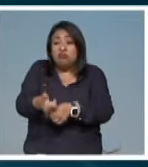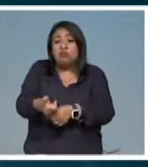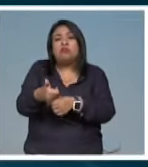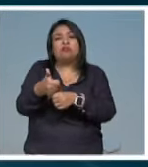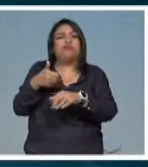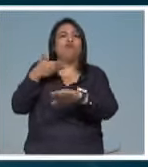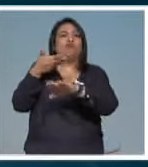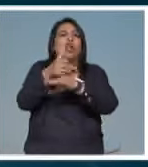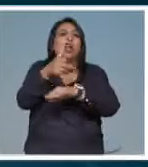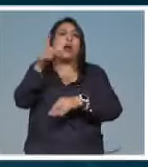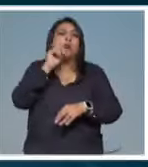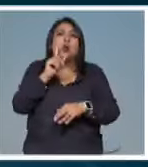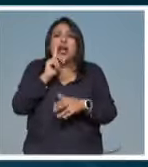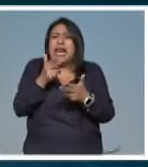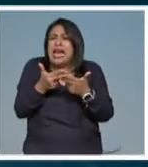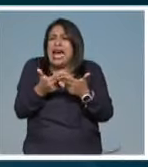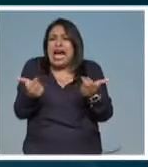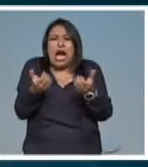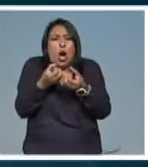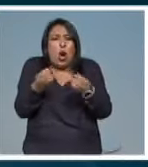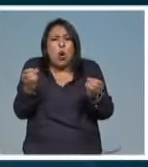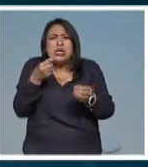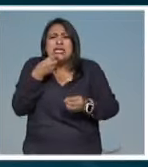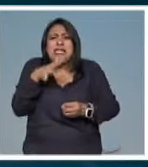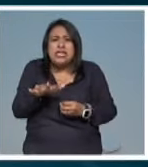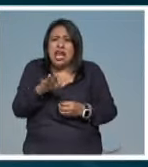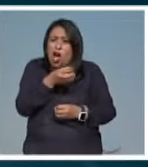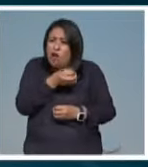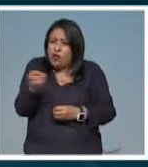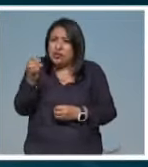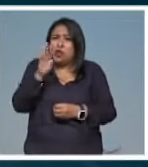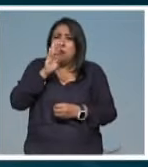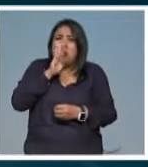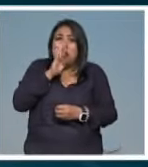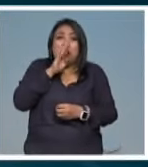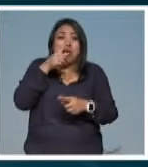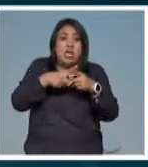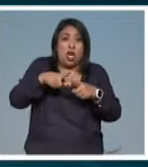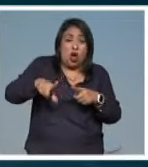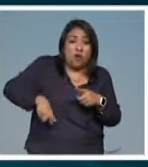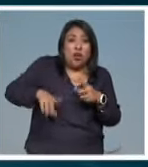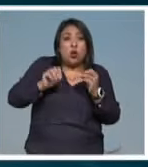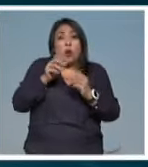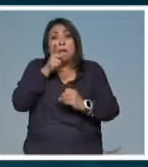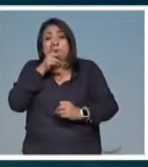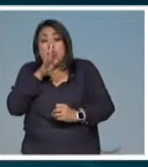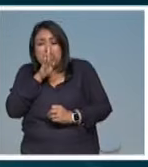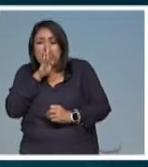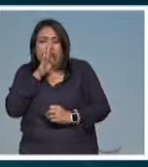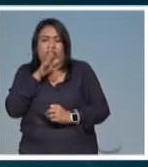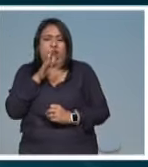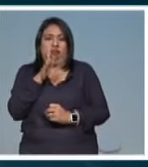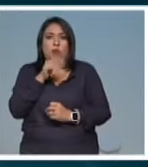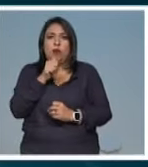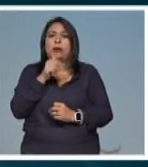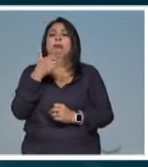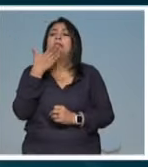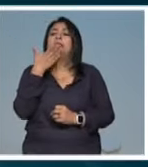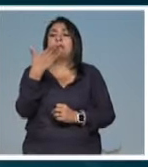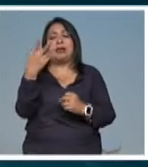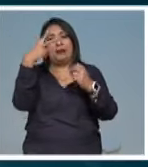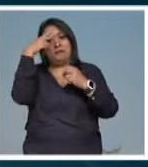de violencia de género. Ninguna niña puede ser obligada a ser madre, ni por el Estado, ni por sus padres, madres o tutores. Bien por